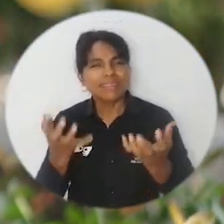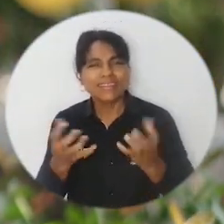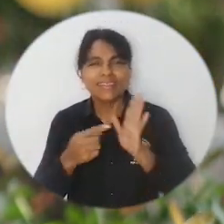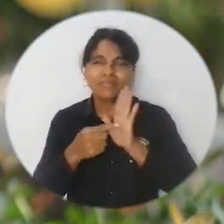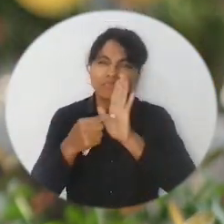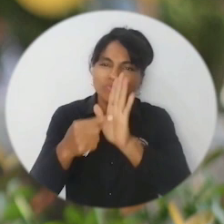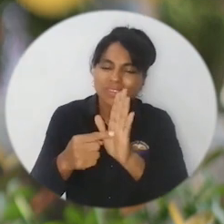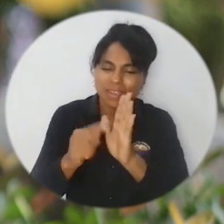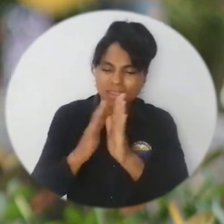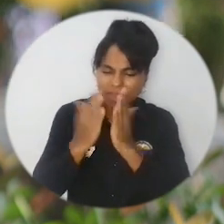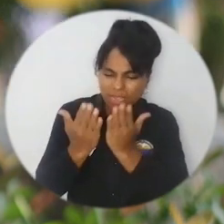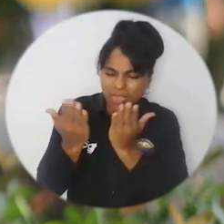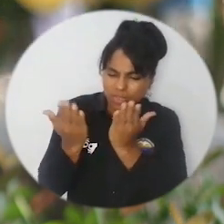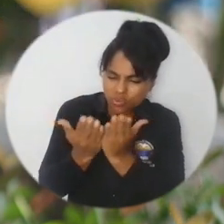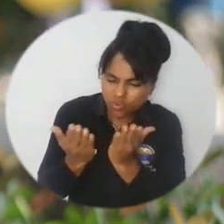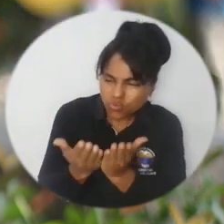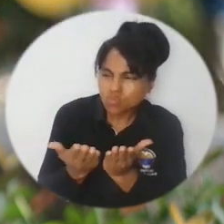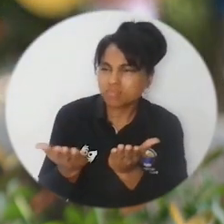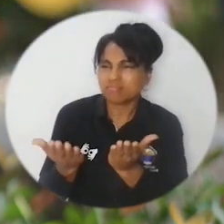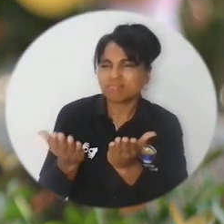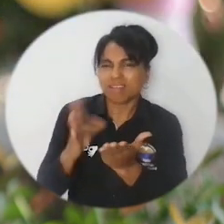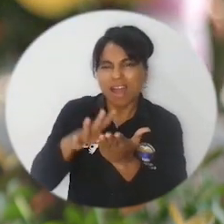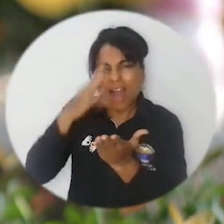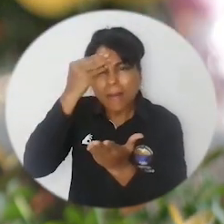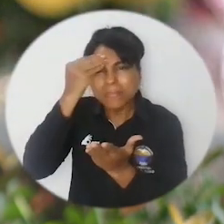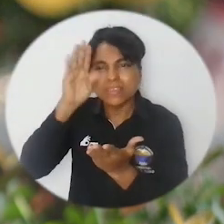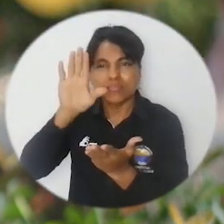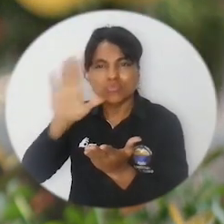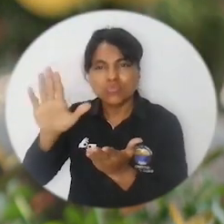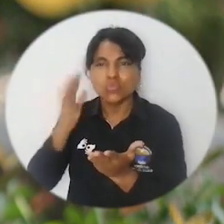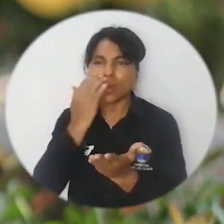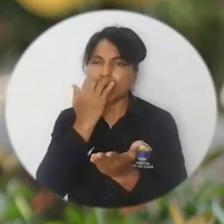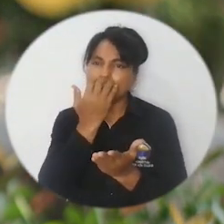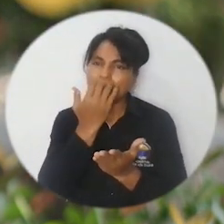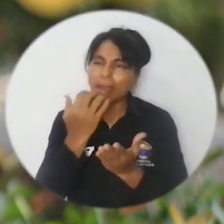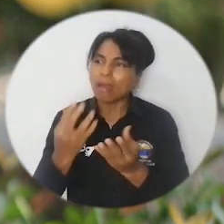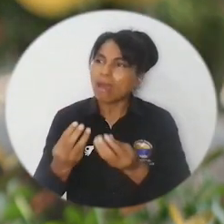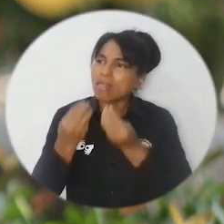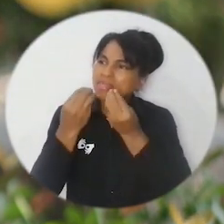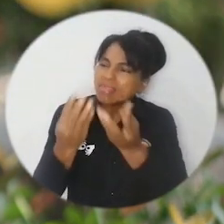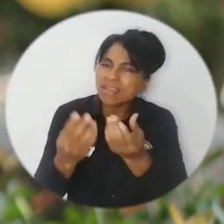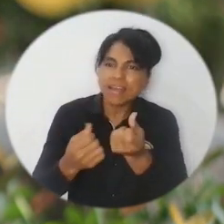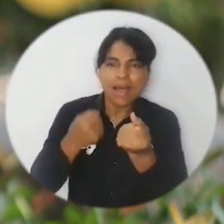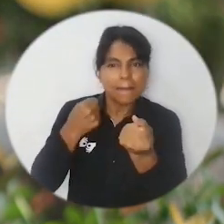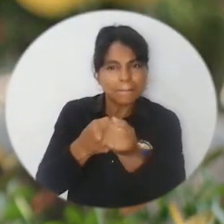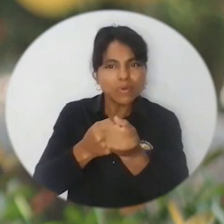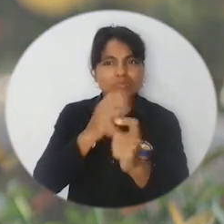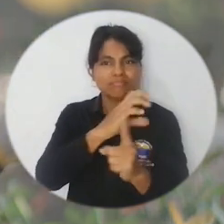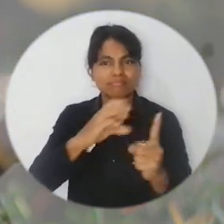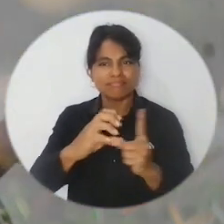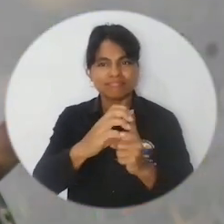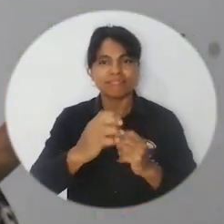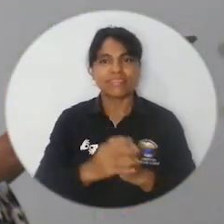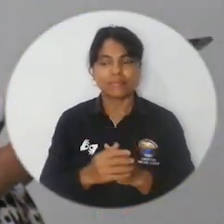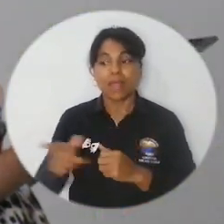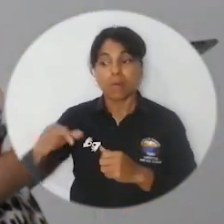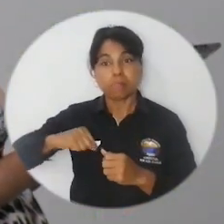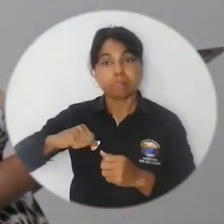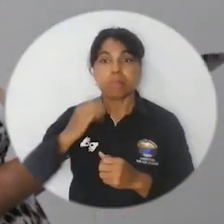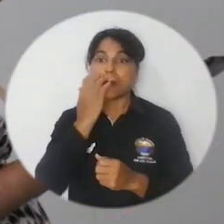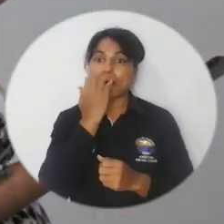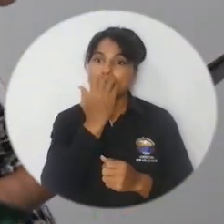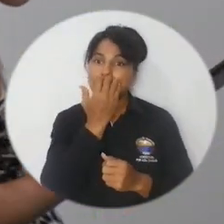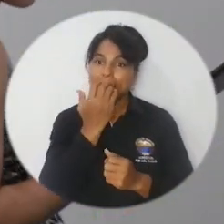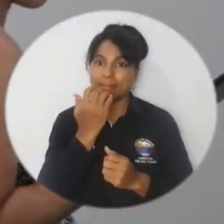de la obra García Marquiana nosotros contribuyamos a ese arraigo cultural.